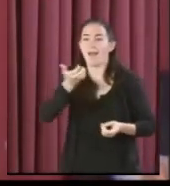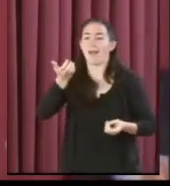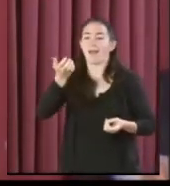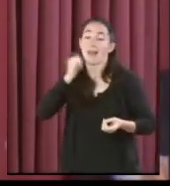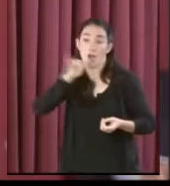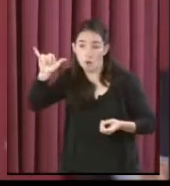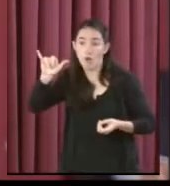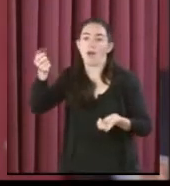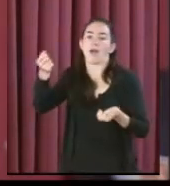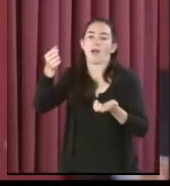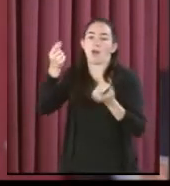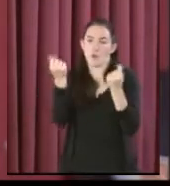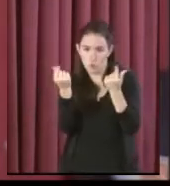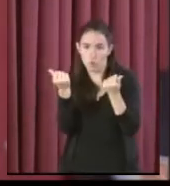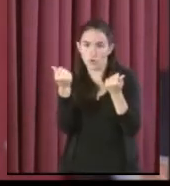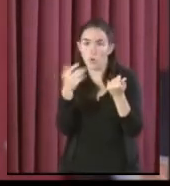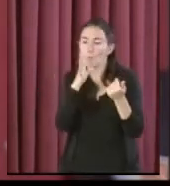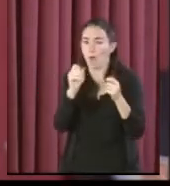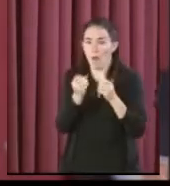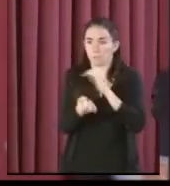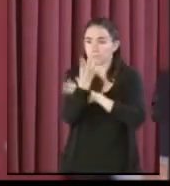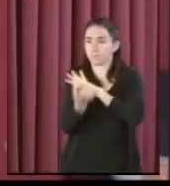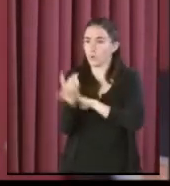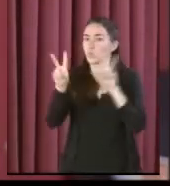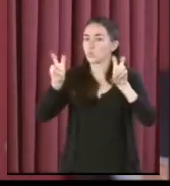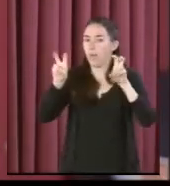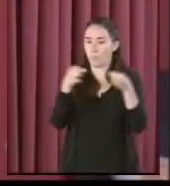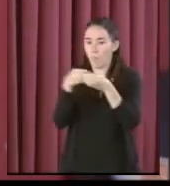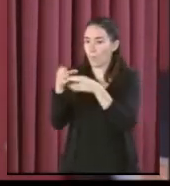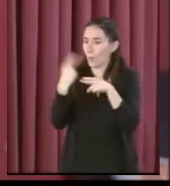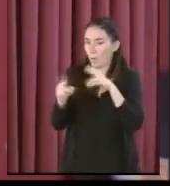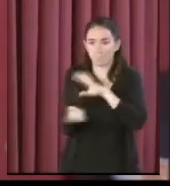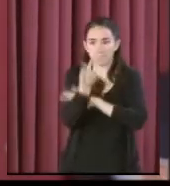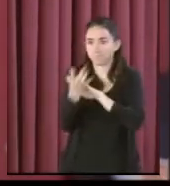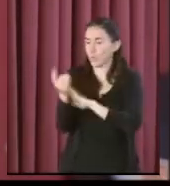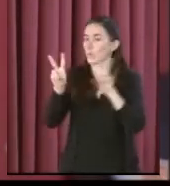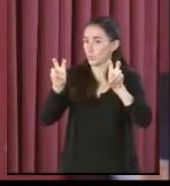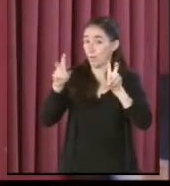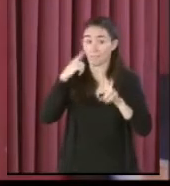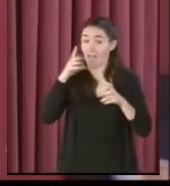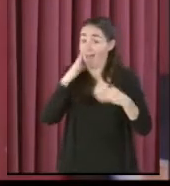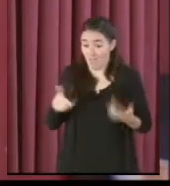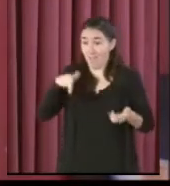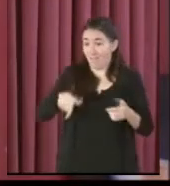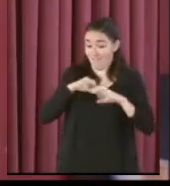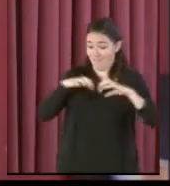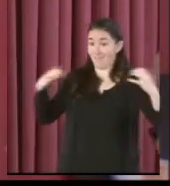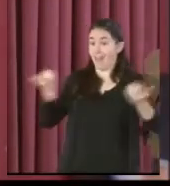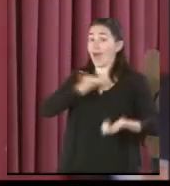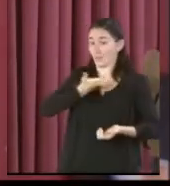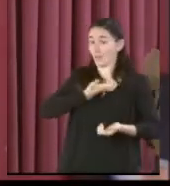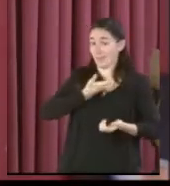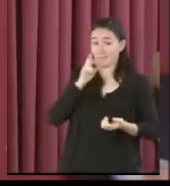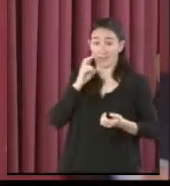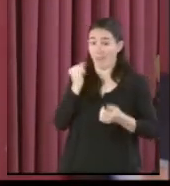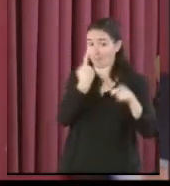nuevas siglas. Y esta corporación, sin ir más lejos, es un ejemplo paradigmático de este fenómeno. Esta situación, no les negaré